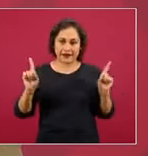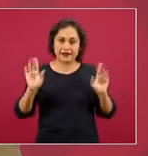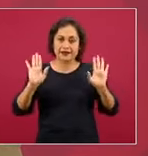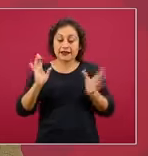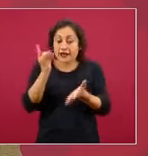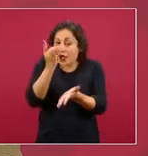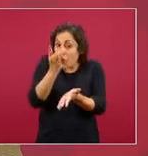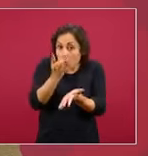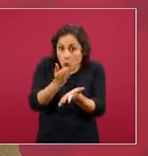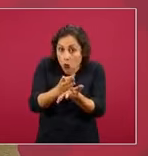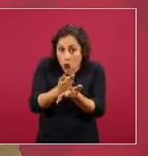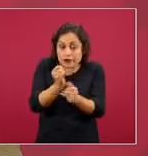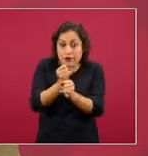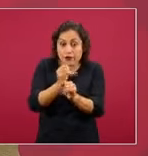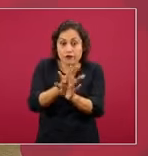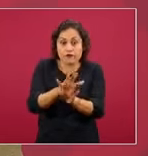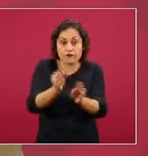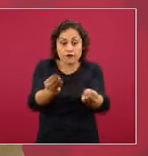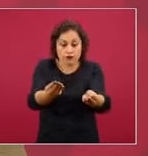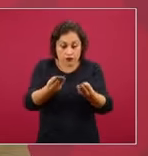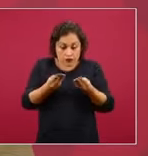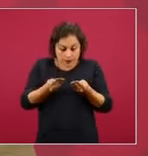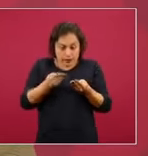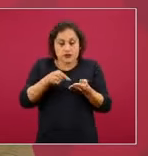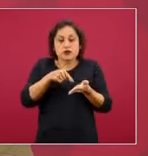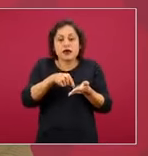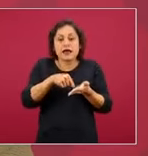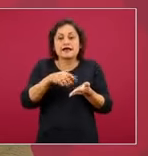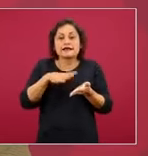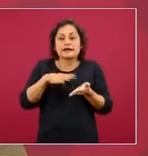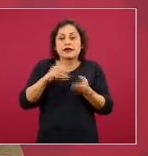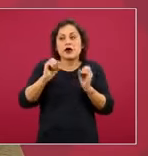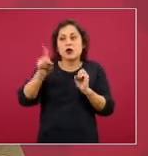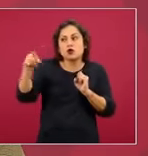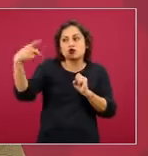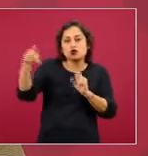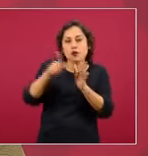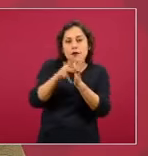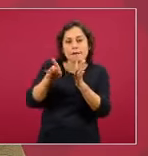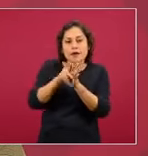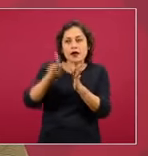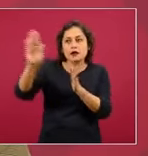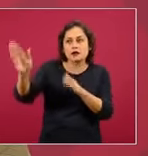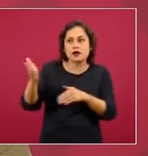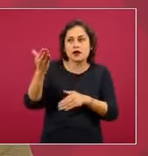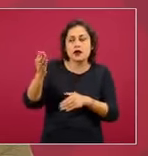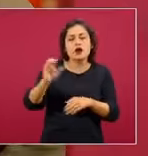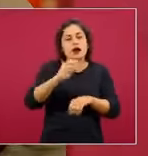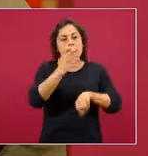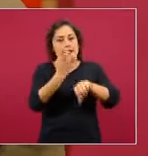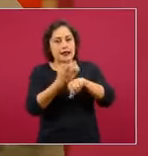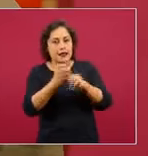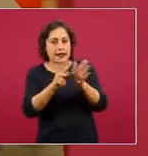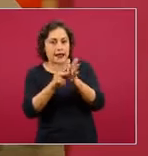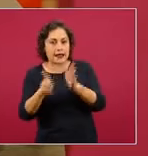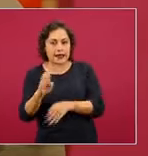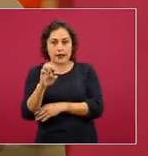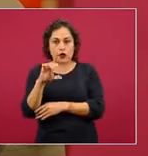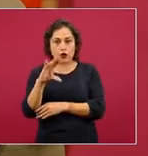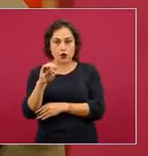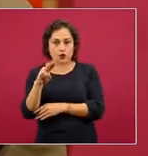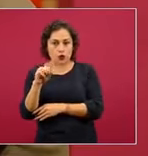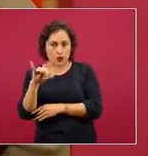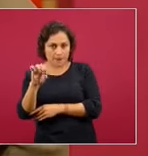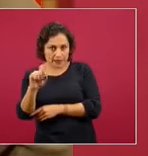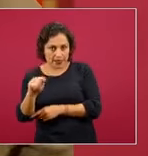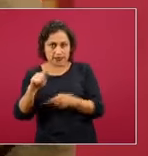los datos que están en prensa, o lo que ha hecho, digamos, el esfuerzo que también hizo de The Economist, el esfuerzo que ha sido Our World in